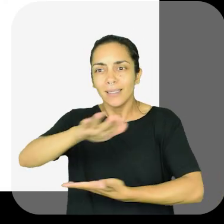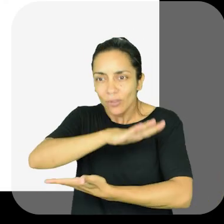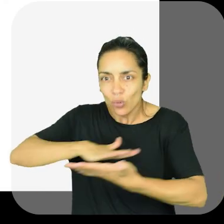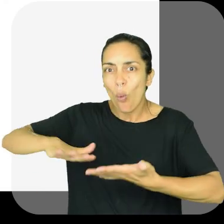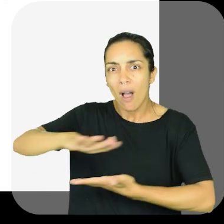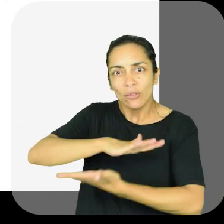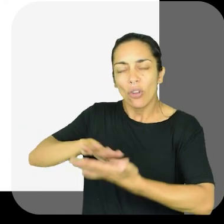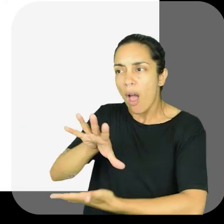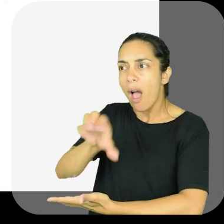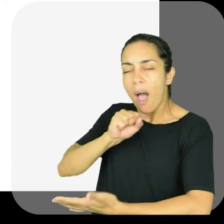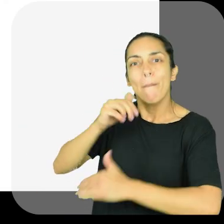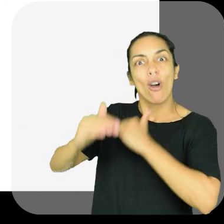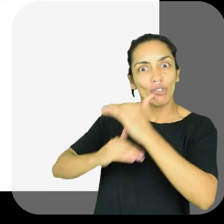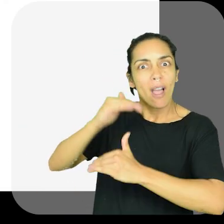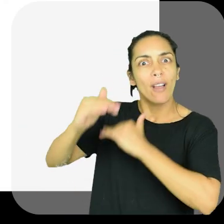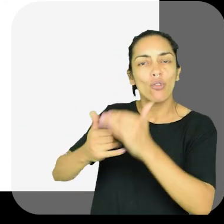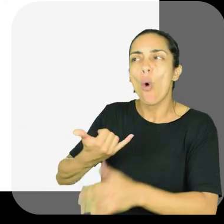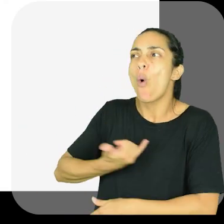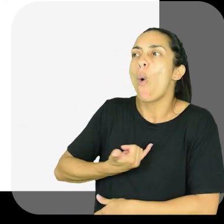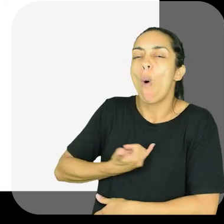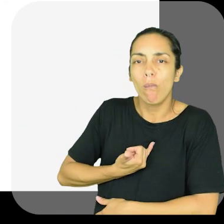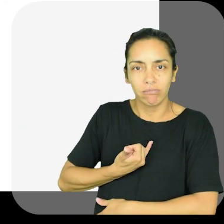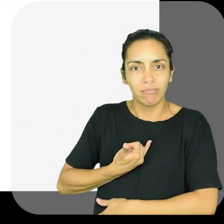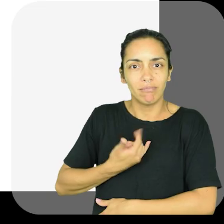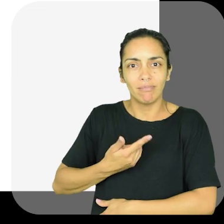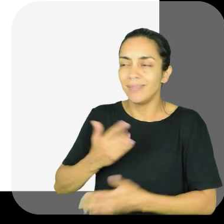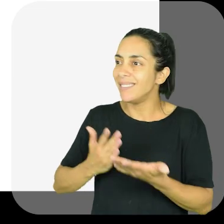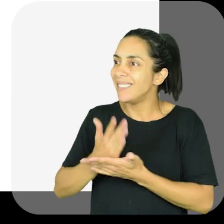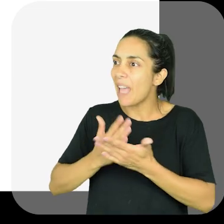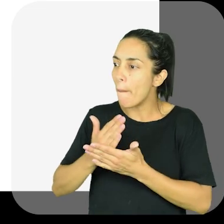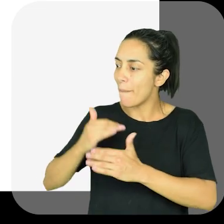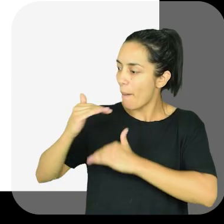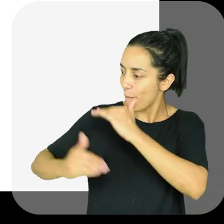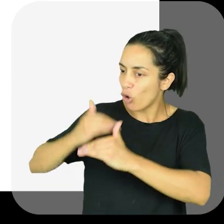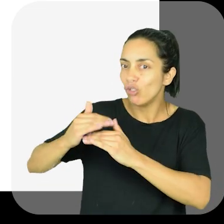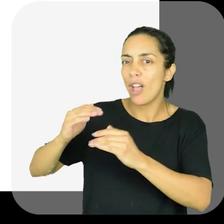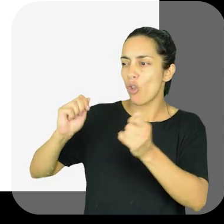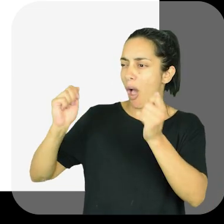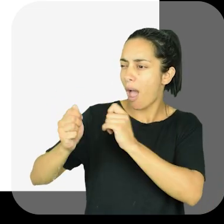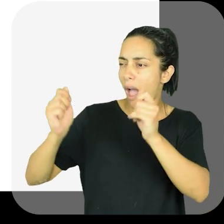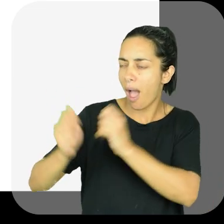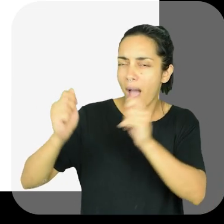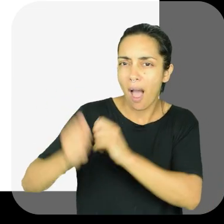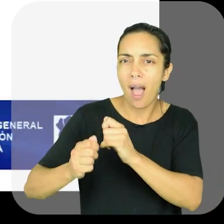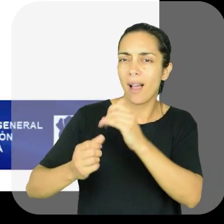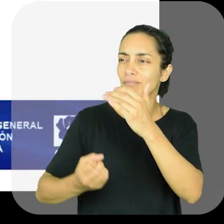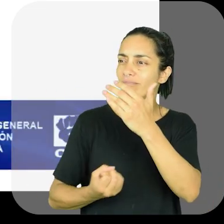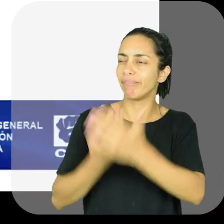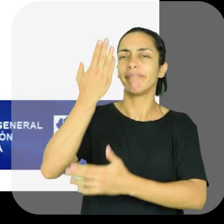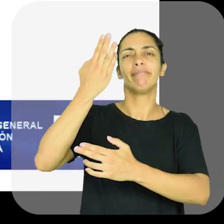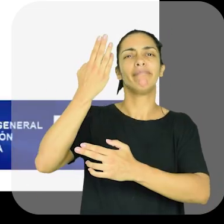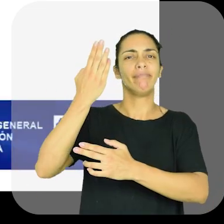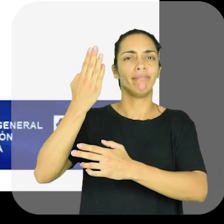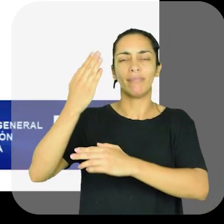se identifica que es un proceso que está en permanente desarrollo y construcción. Entonces, por eso